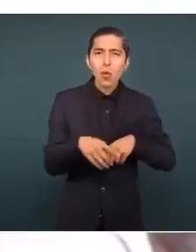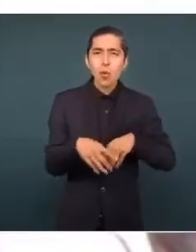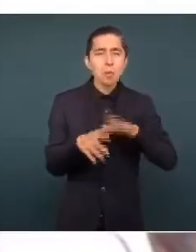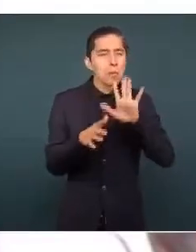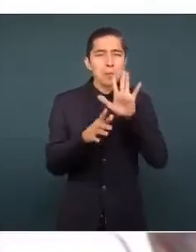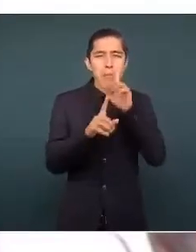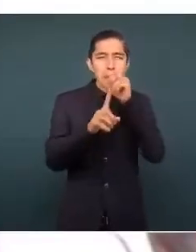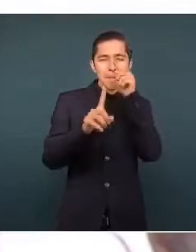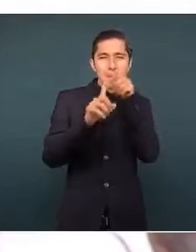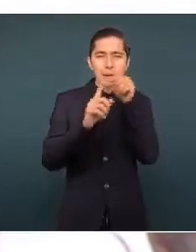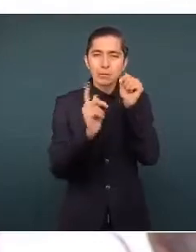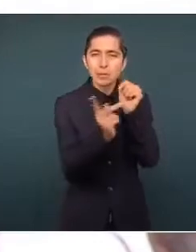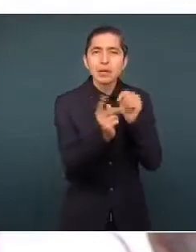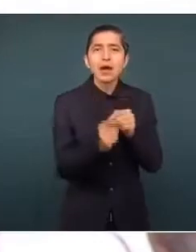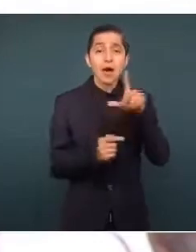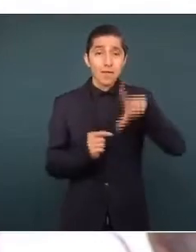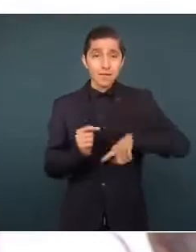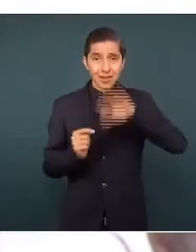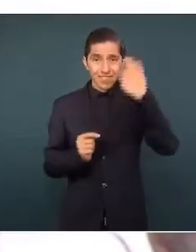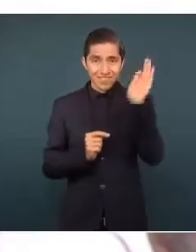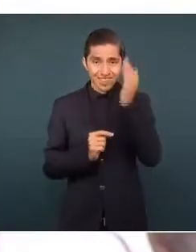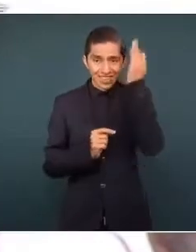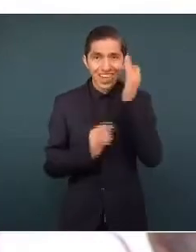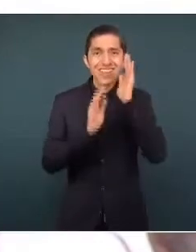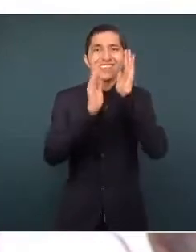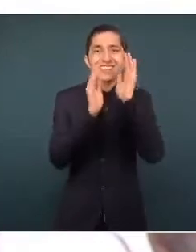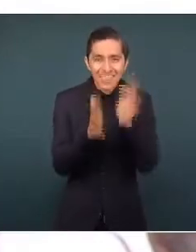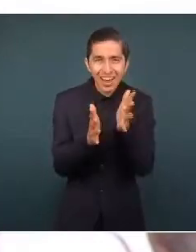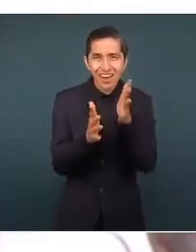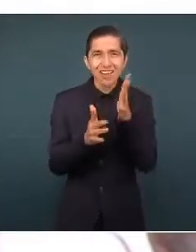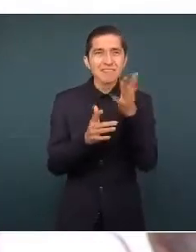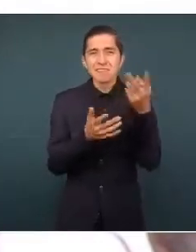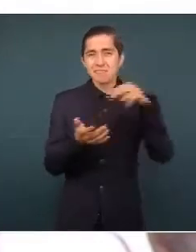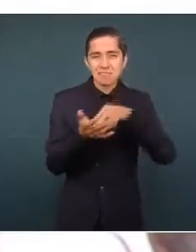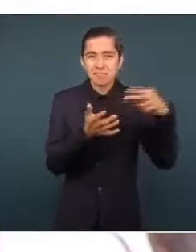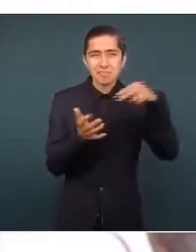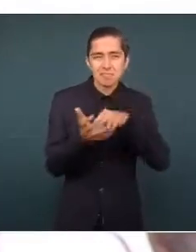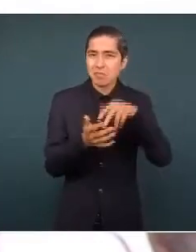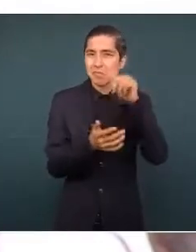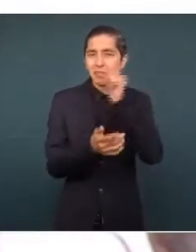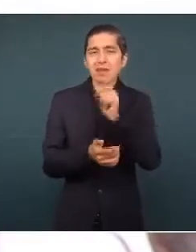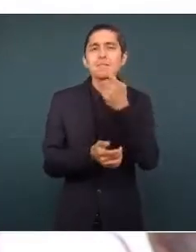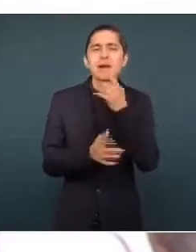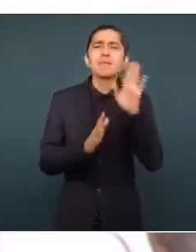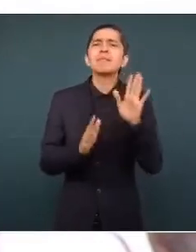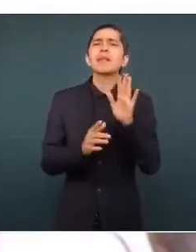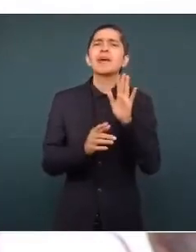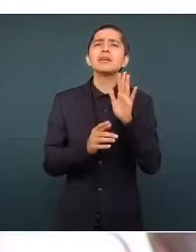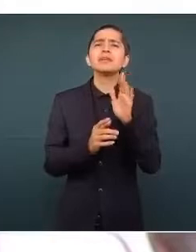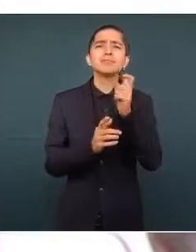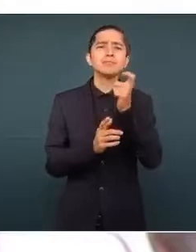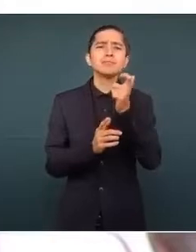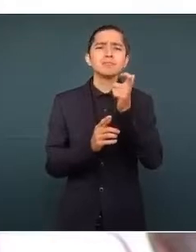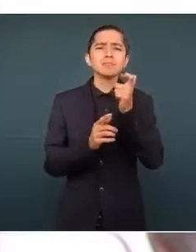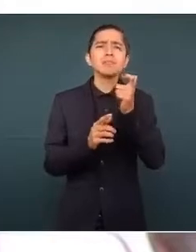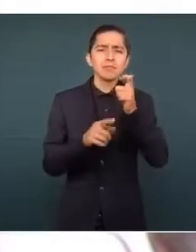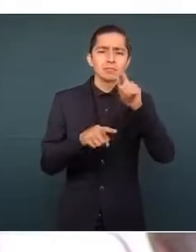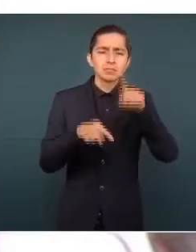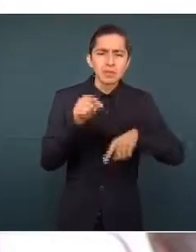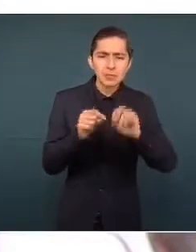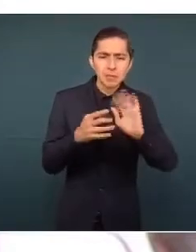concretamente, en el gobierno federal, y ya se ha expuesto en las conferencias del presidente, reducción de salarios a altos